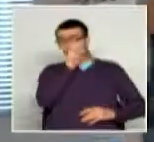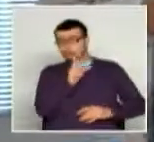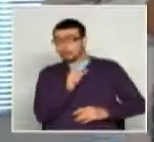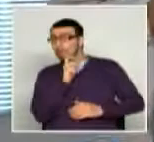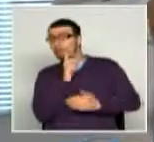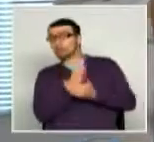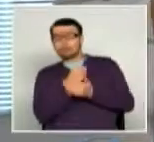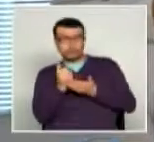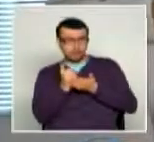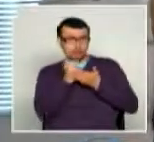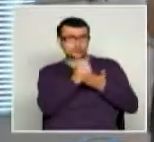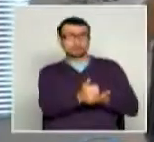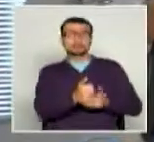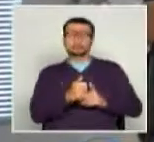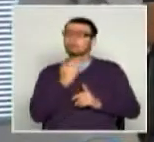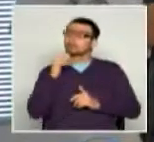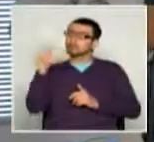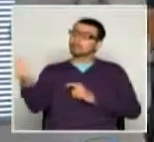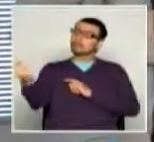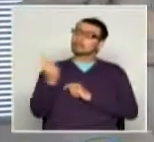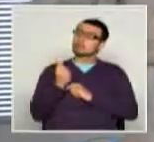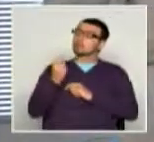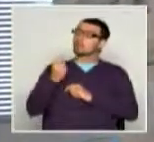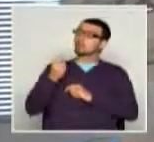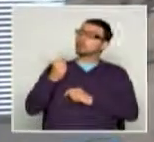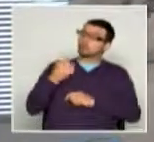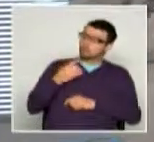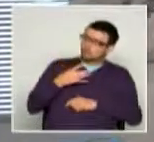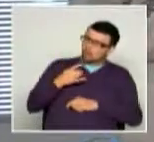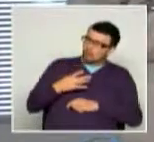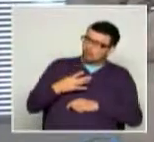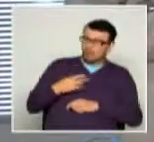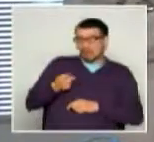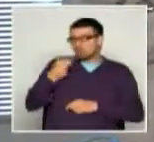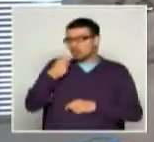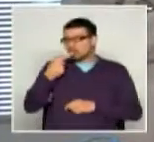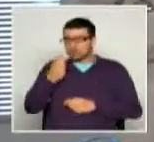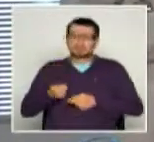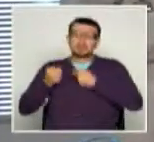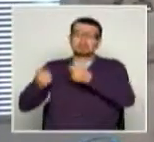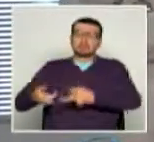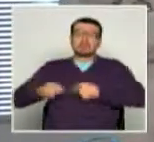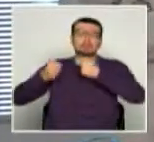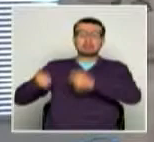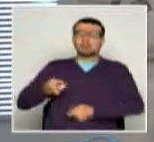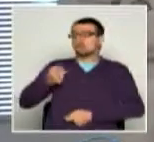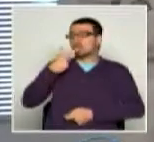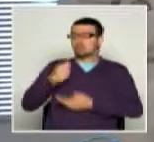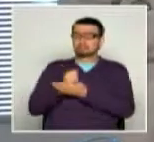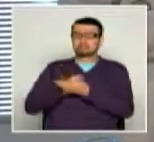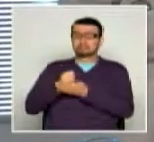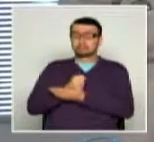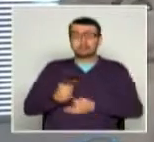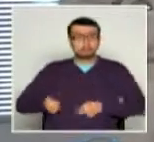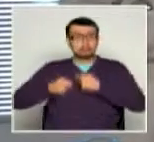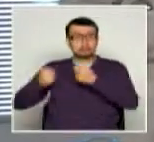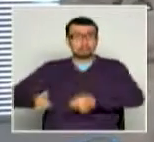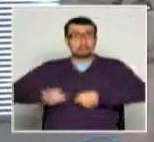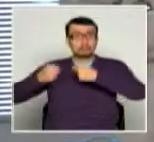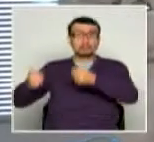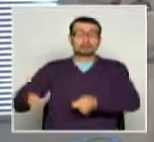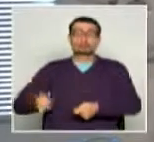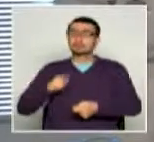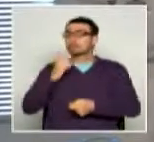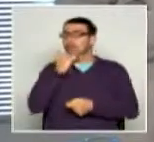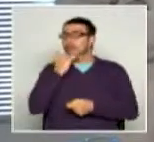dolor y se le inicia un tratamiento con este tipo de medicamentos tradicionales, lo que hizo fue